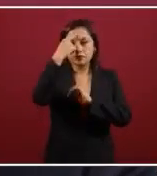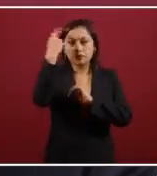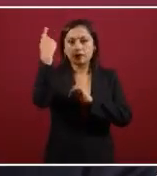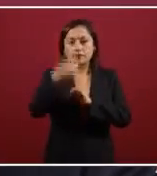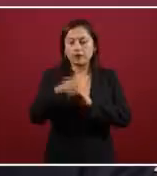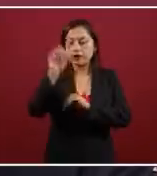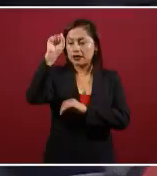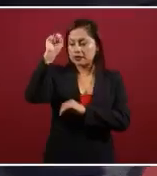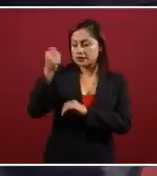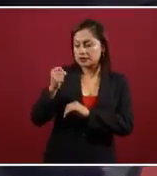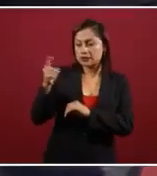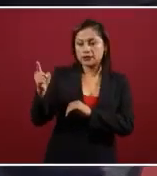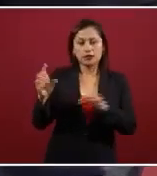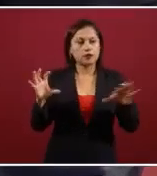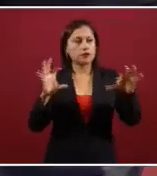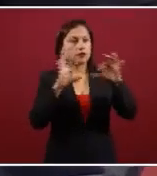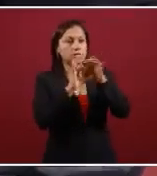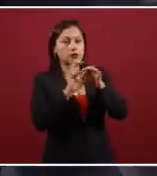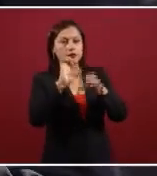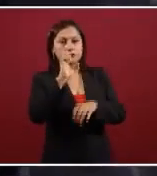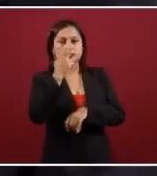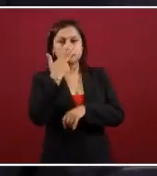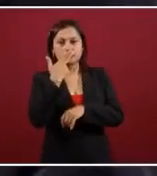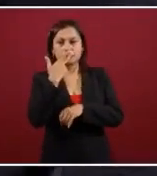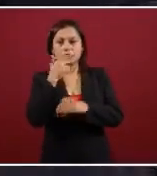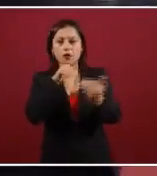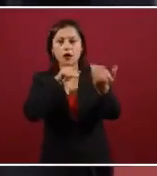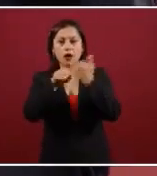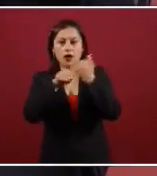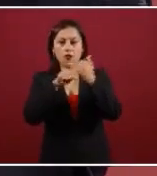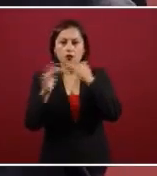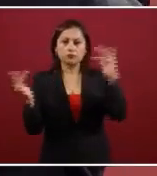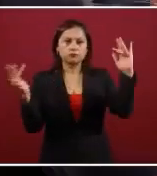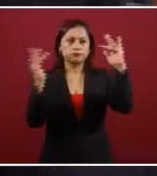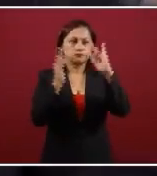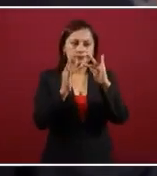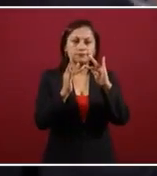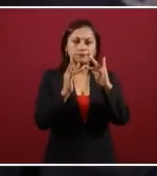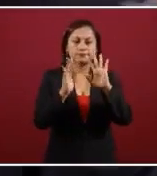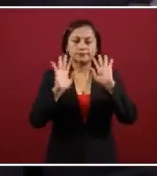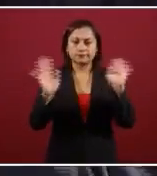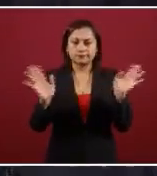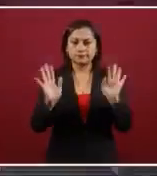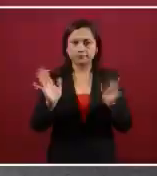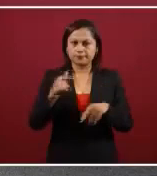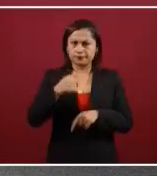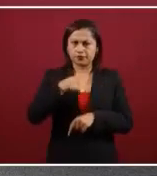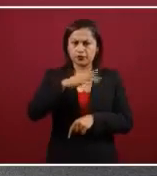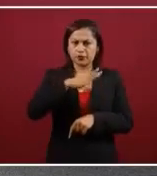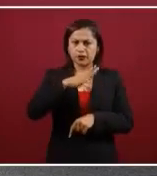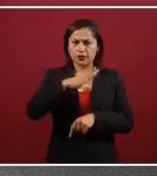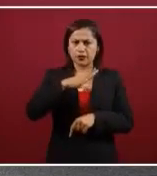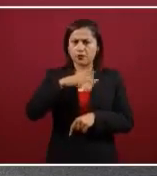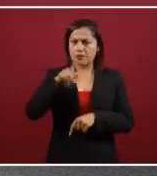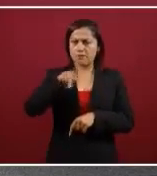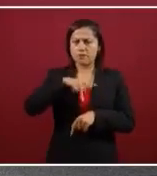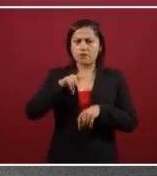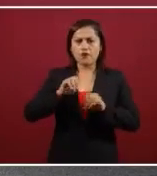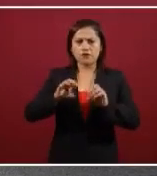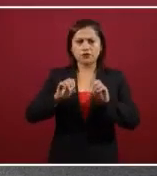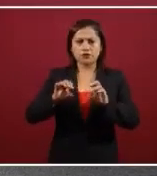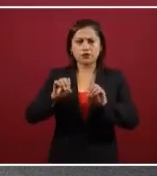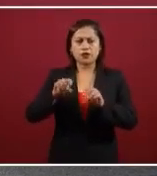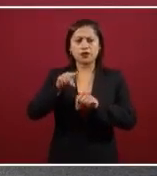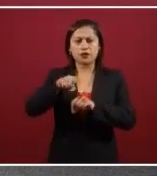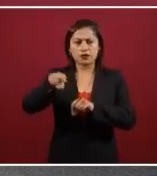Sinaloa con Chihuahua. Y tengo el reporte, lo tengo en mi despacho.